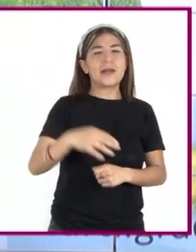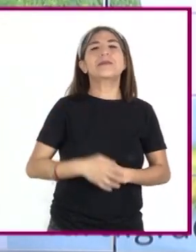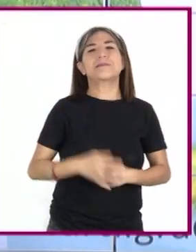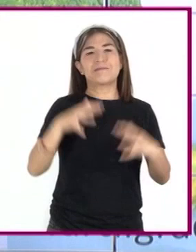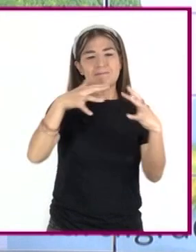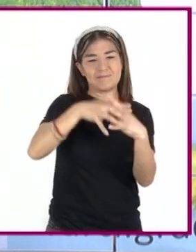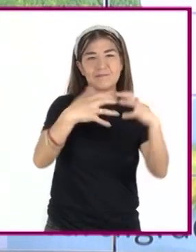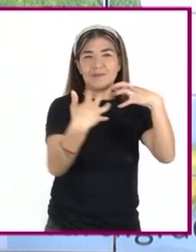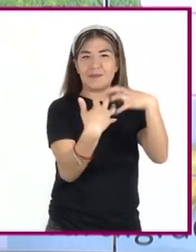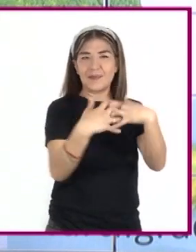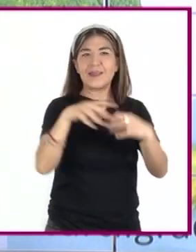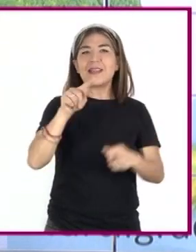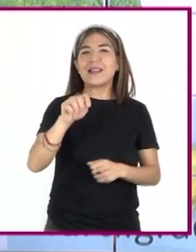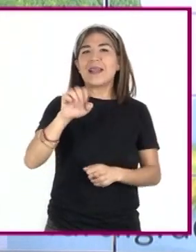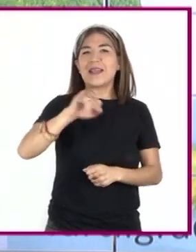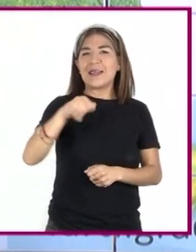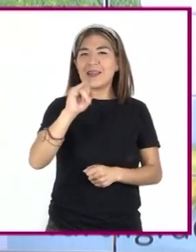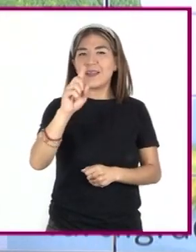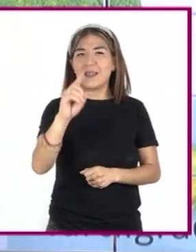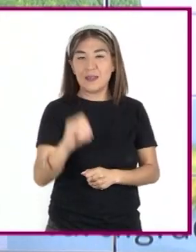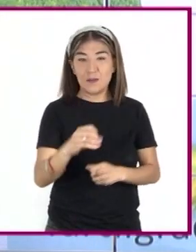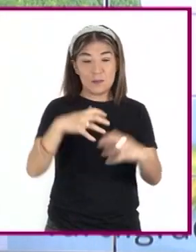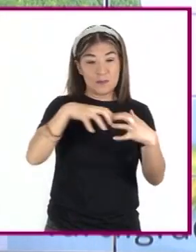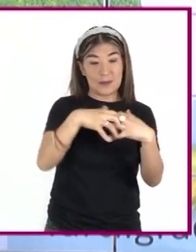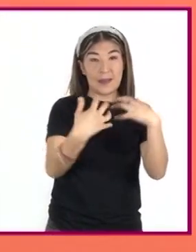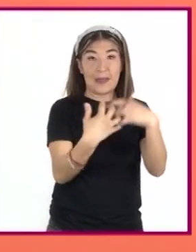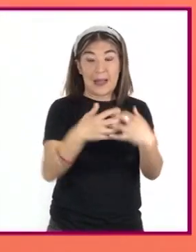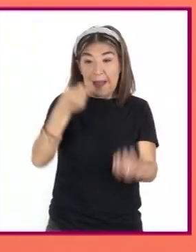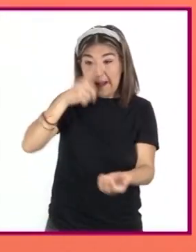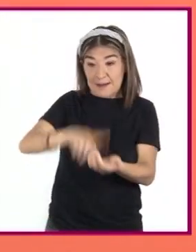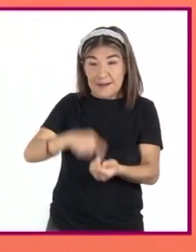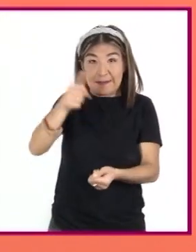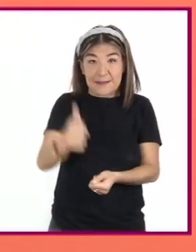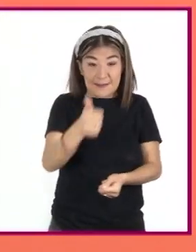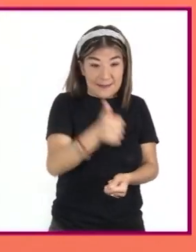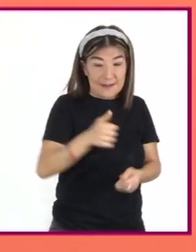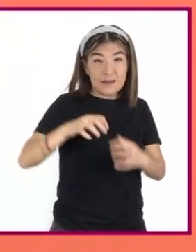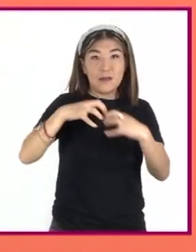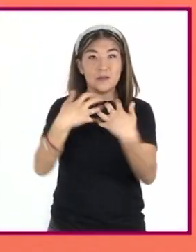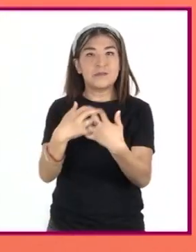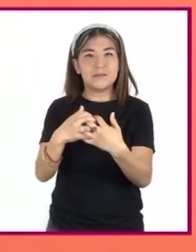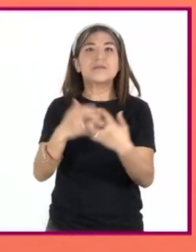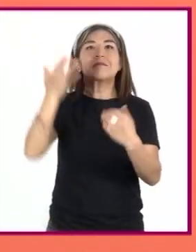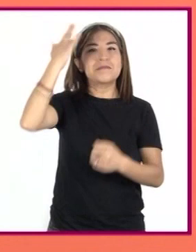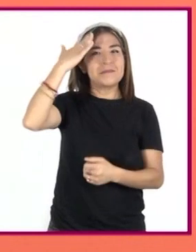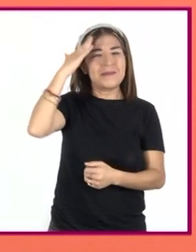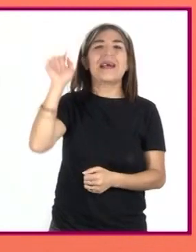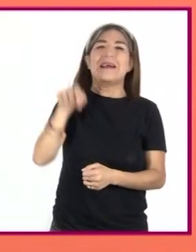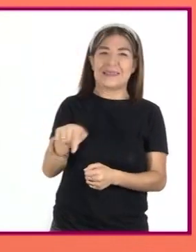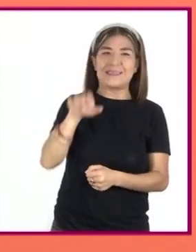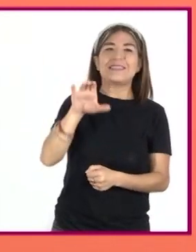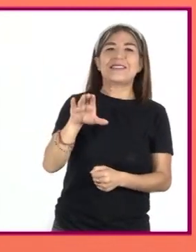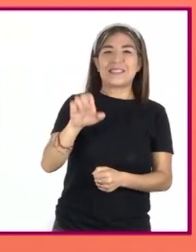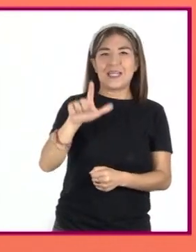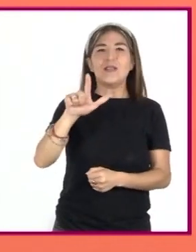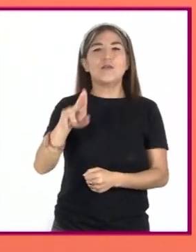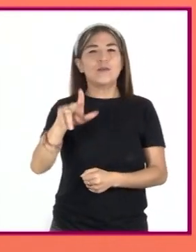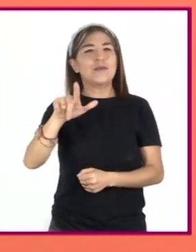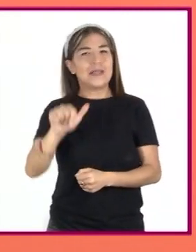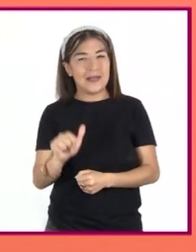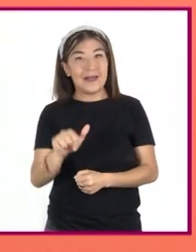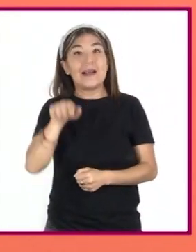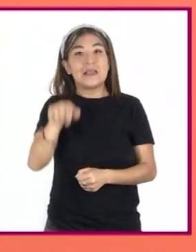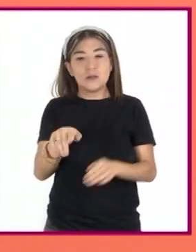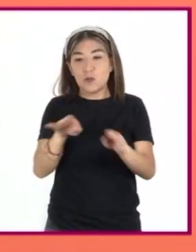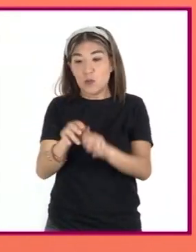tejidos. Pues bien, los pobladores de cada tejido son las células. Cada célula tiene